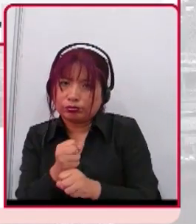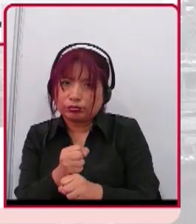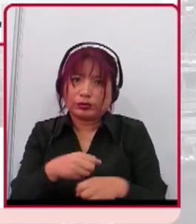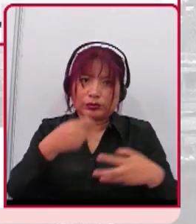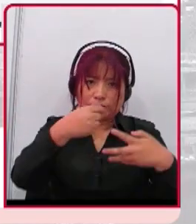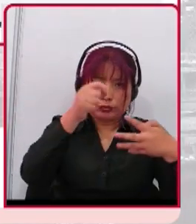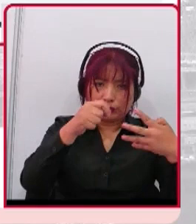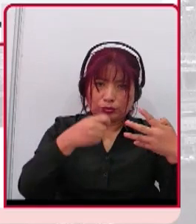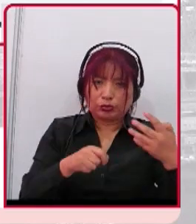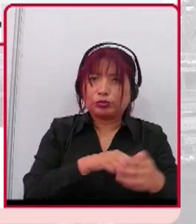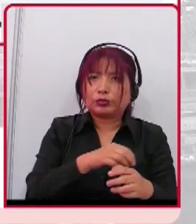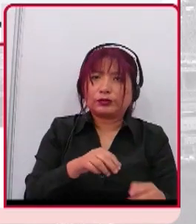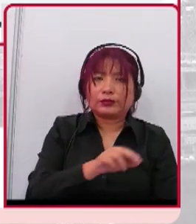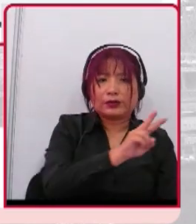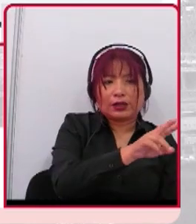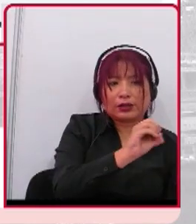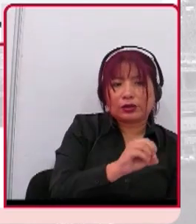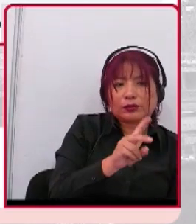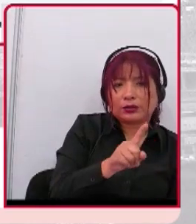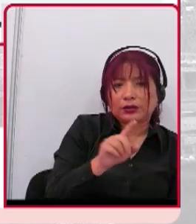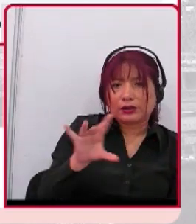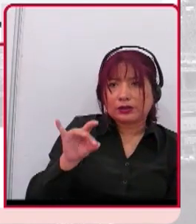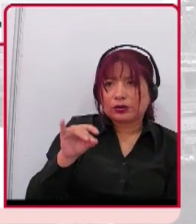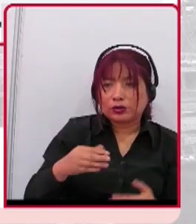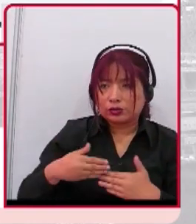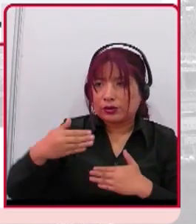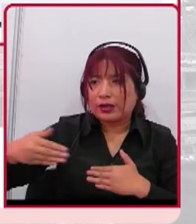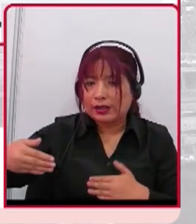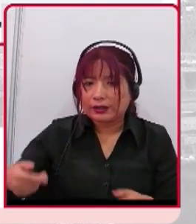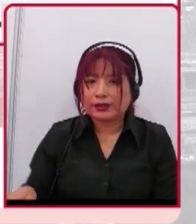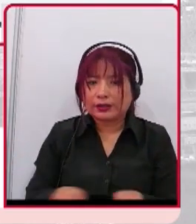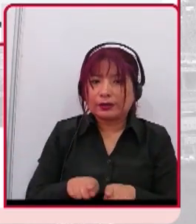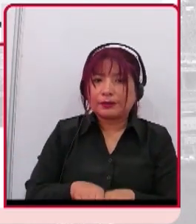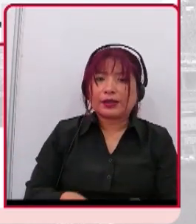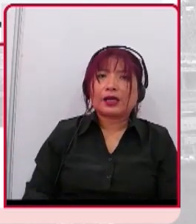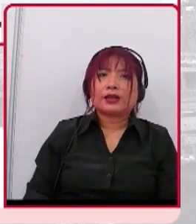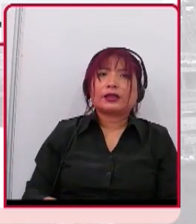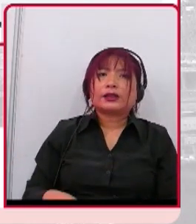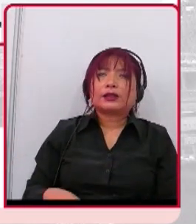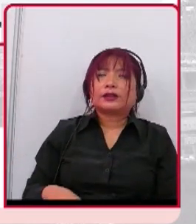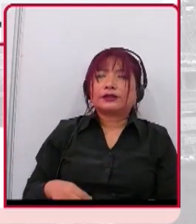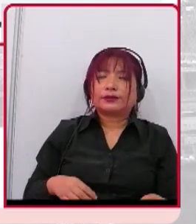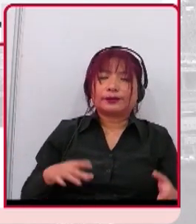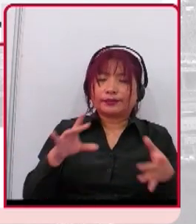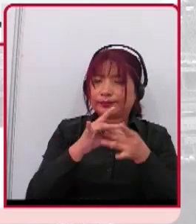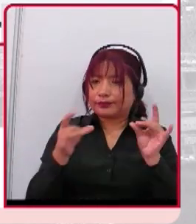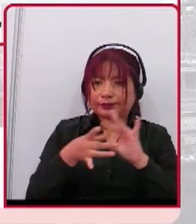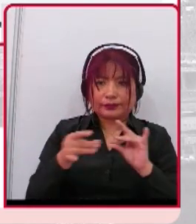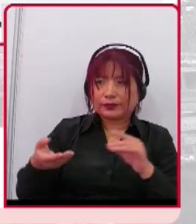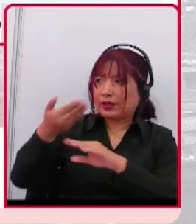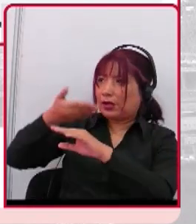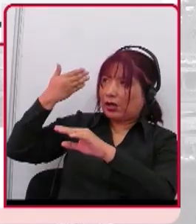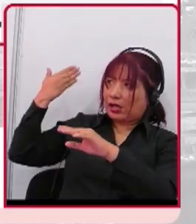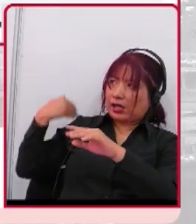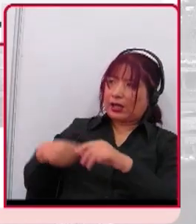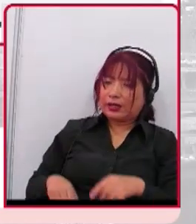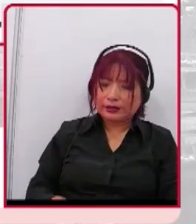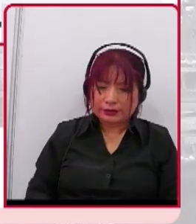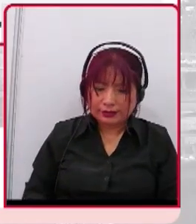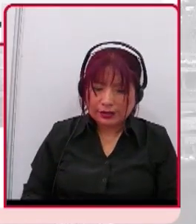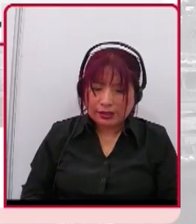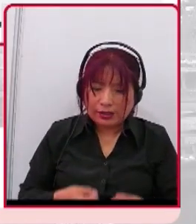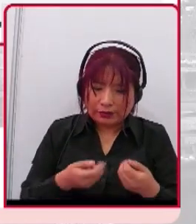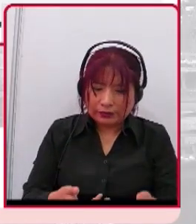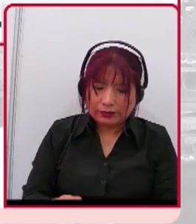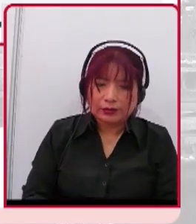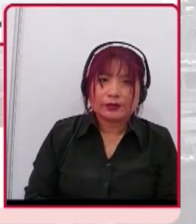del año 2018 en adelante, datos históricos de nuestra planta. Aplicamos criterios de filtración, básicamente